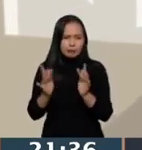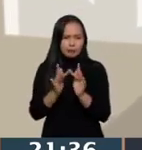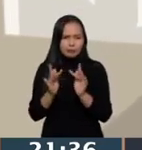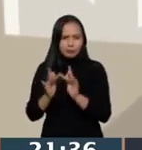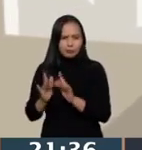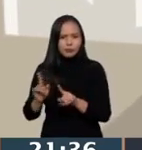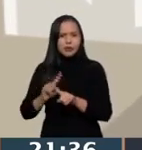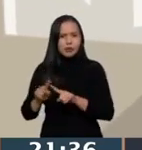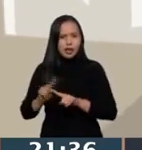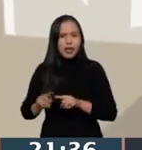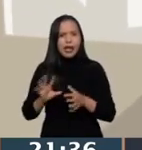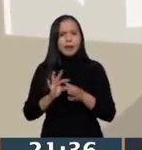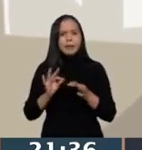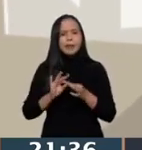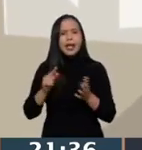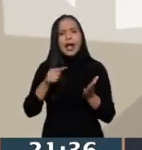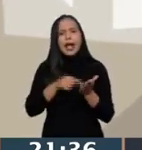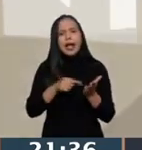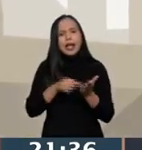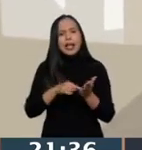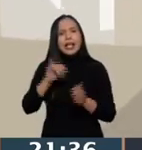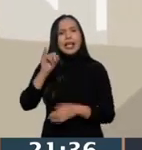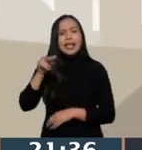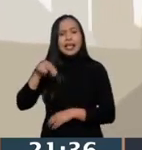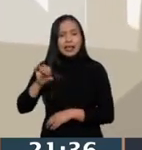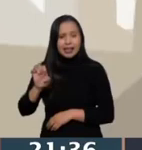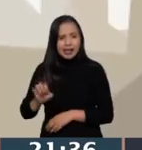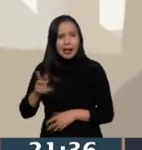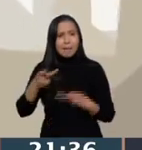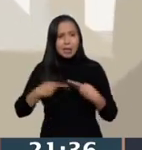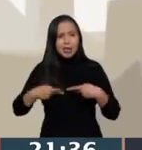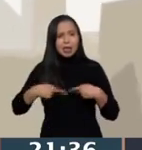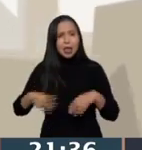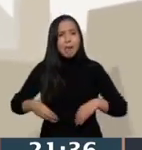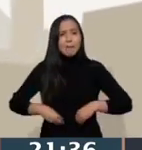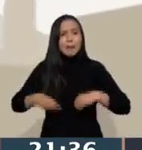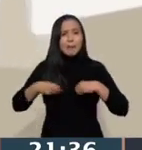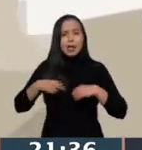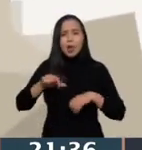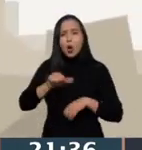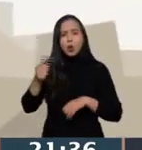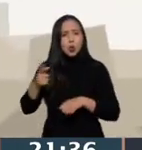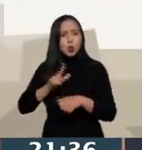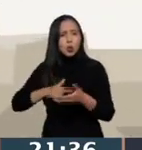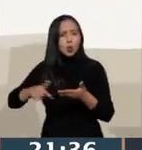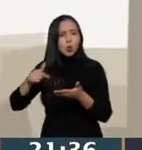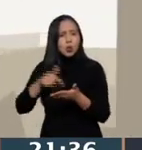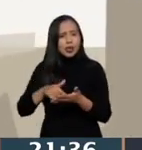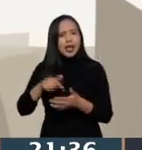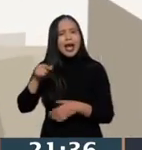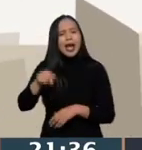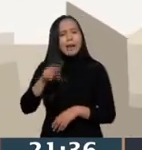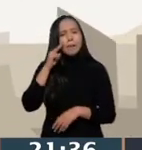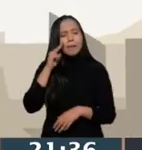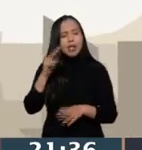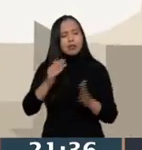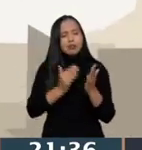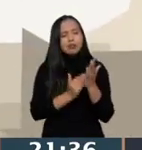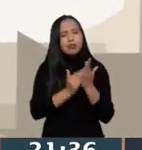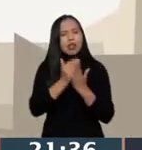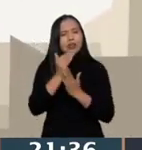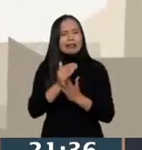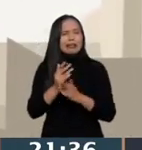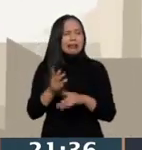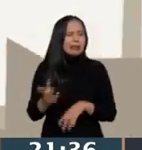sociales que la lista nominal de electores del INE, de personas que viven en el extranjero, presenta un crecimiento, entre comillas,